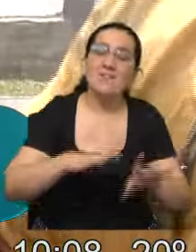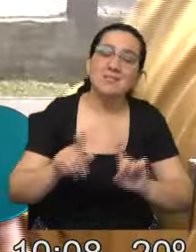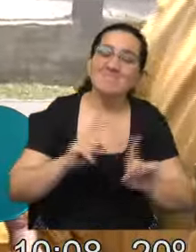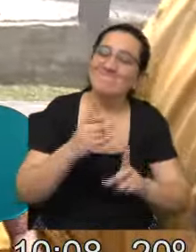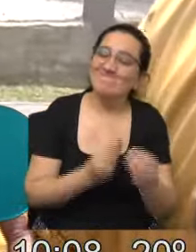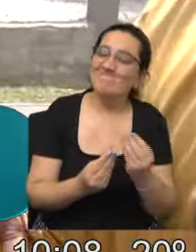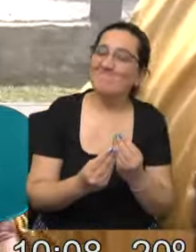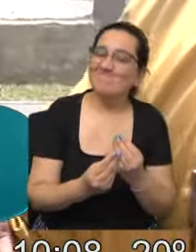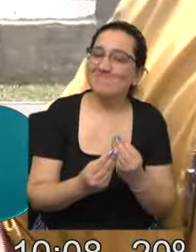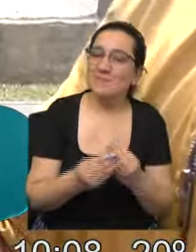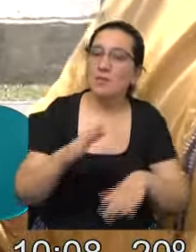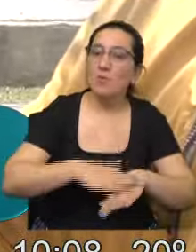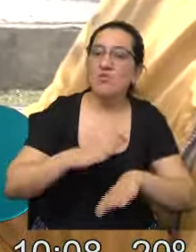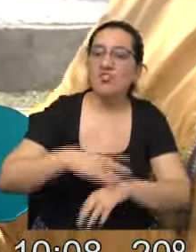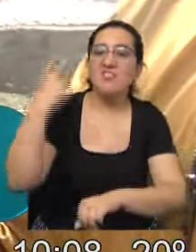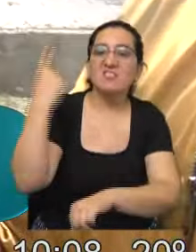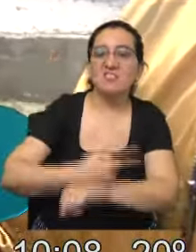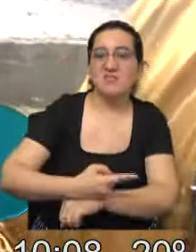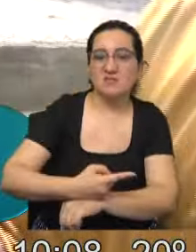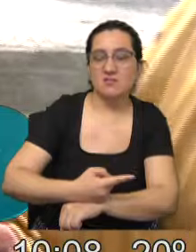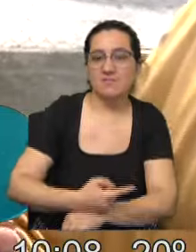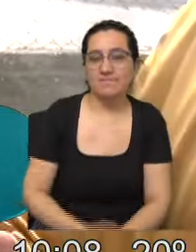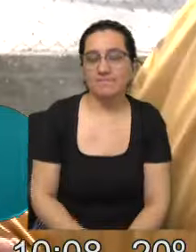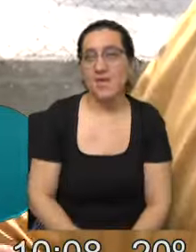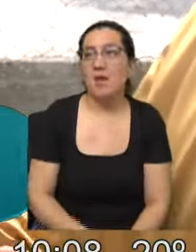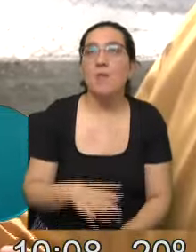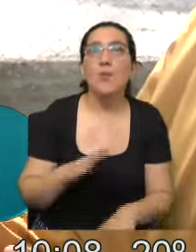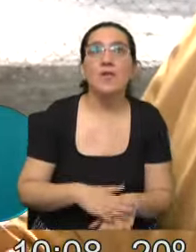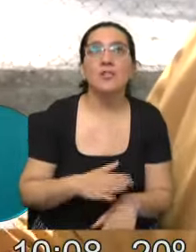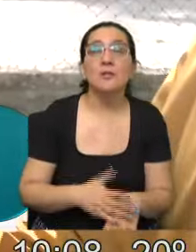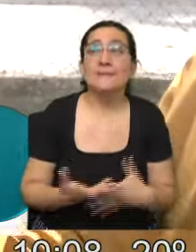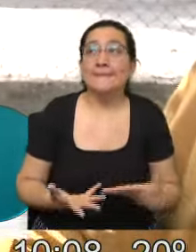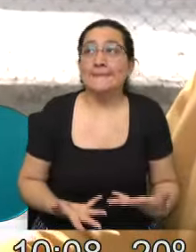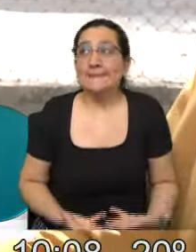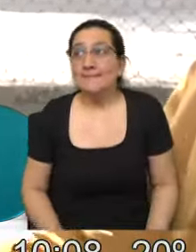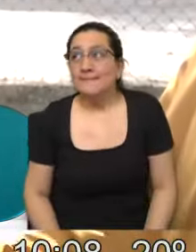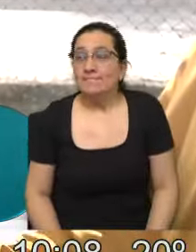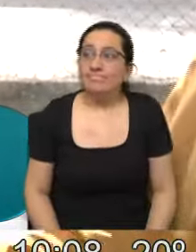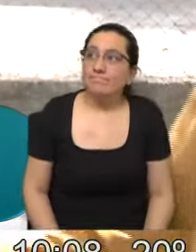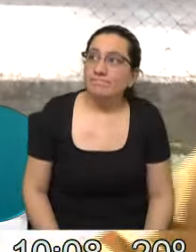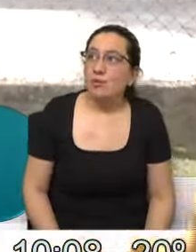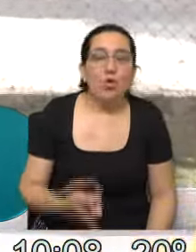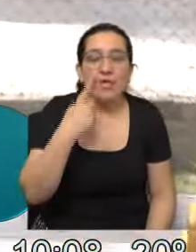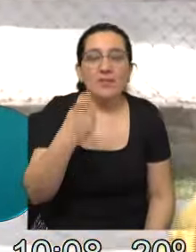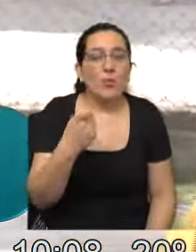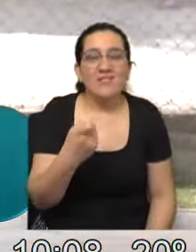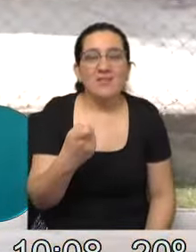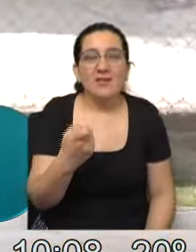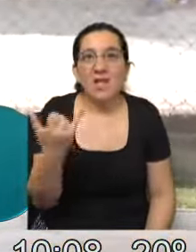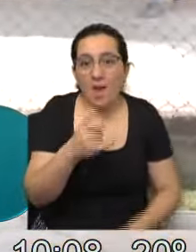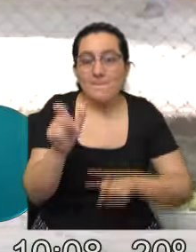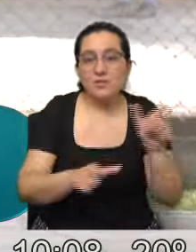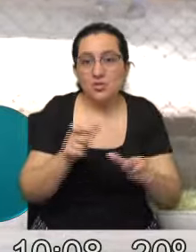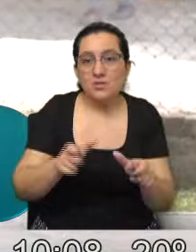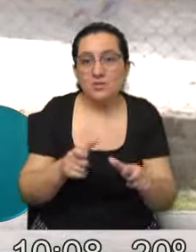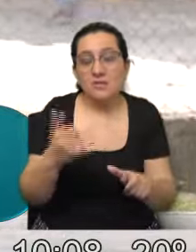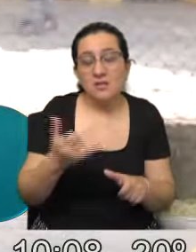lugar del otro es en el momento de tomar decisiones en momento a veces no no darnos cuentas de que hay gente que tiene